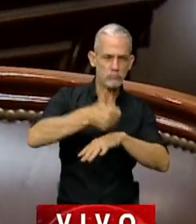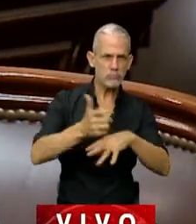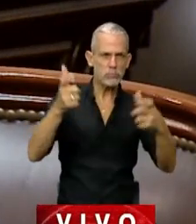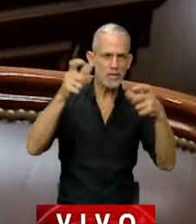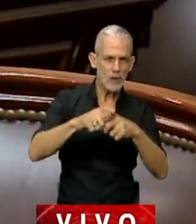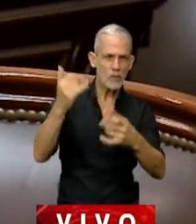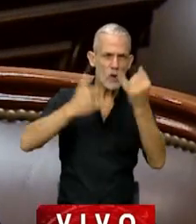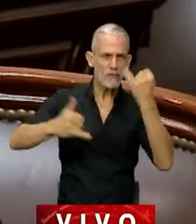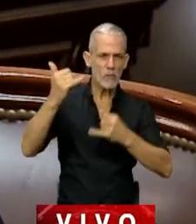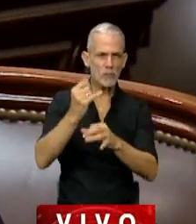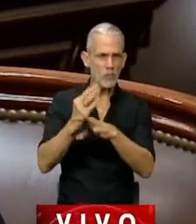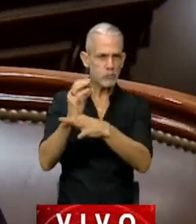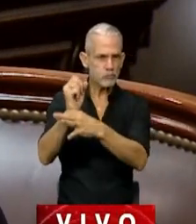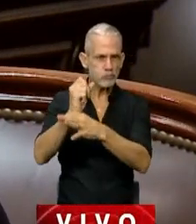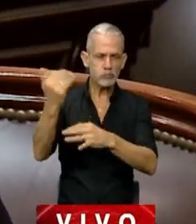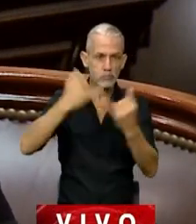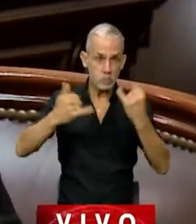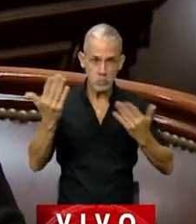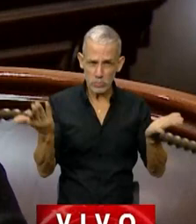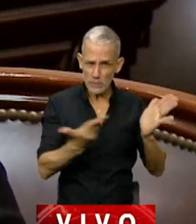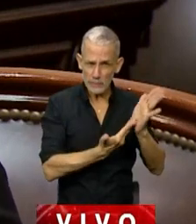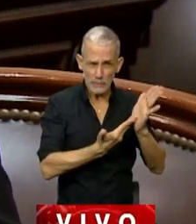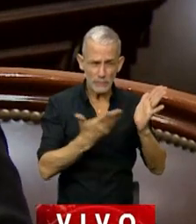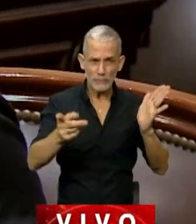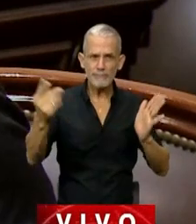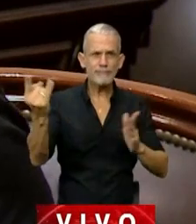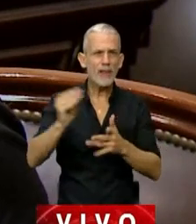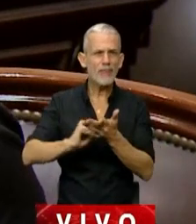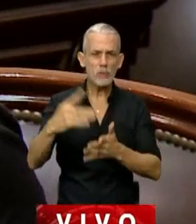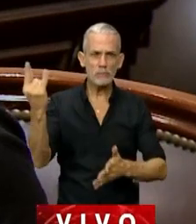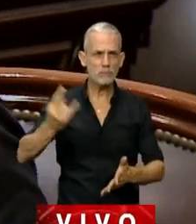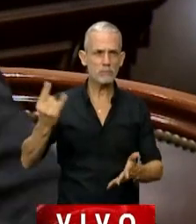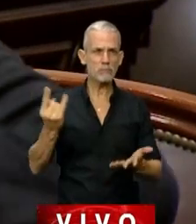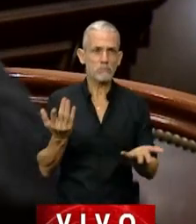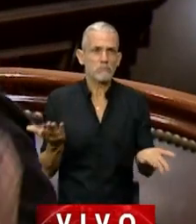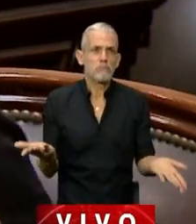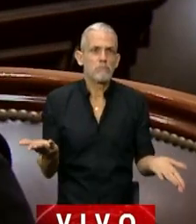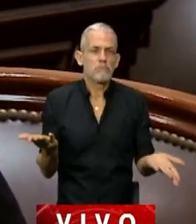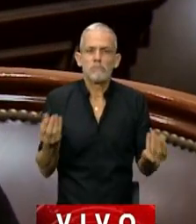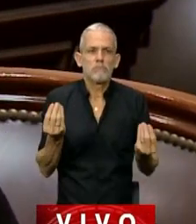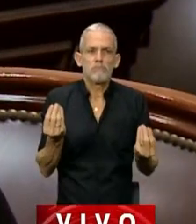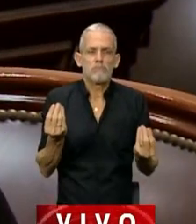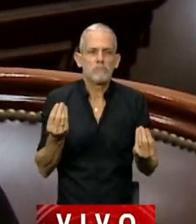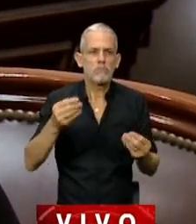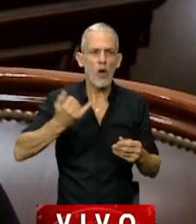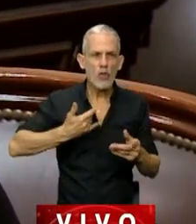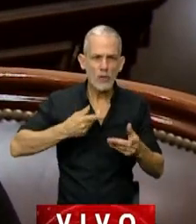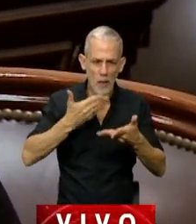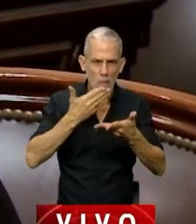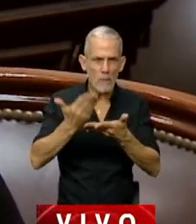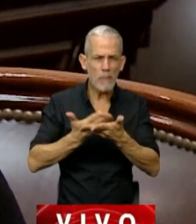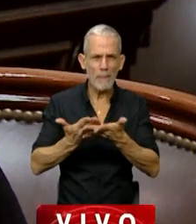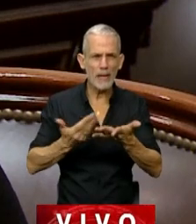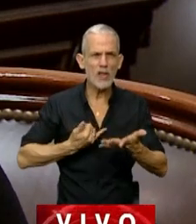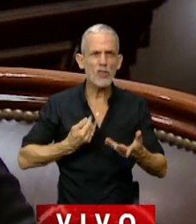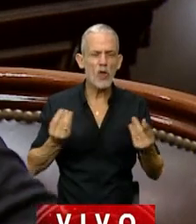reunión informativa, evidentemente es una mentira que es imposible de rebatir. No sé de dónde sacó esos papeles la